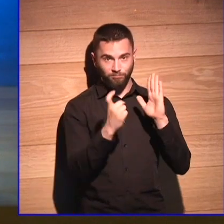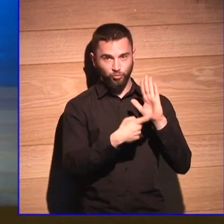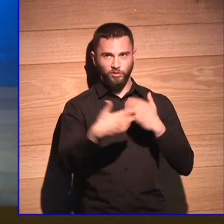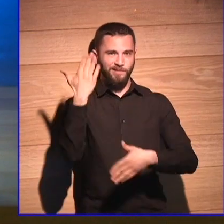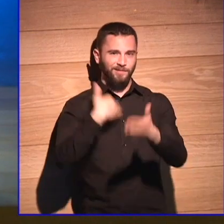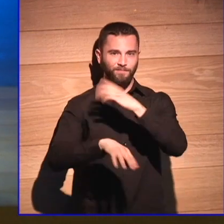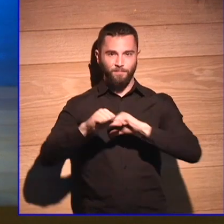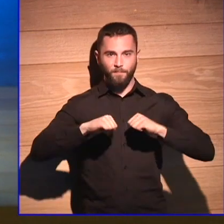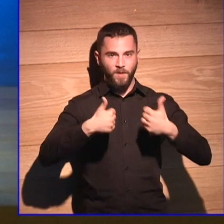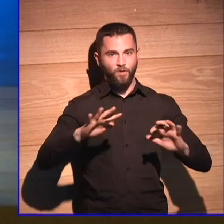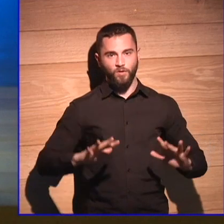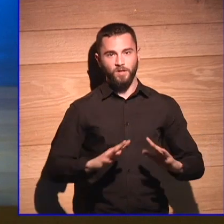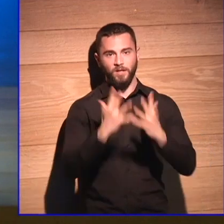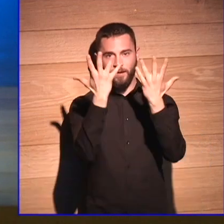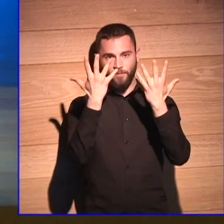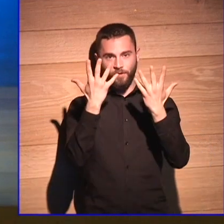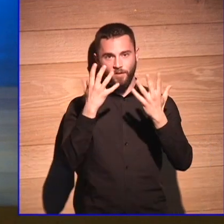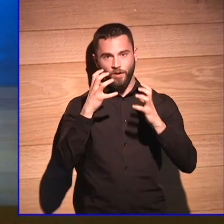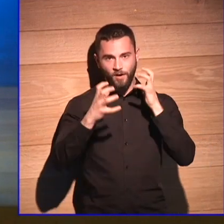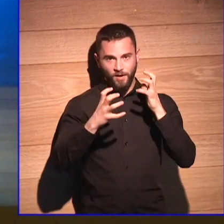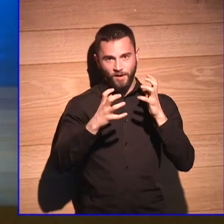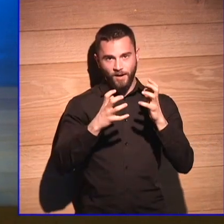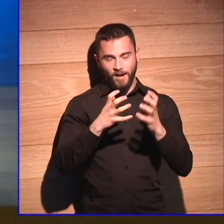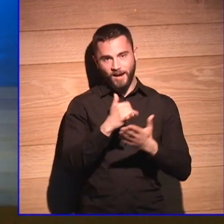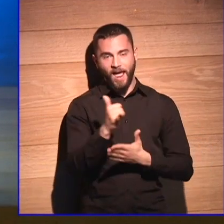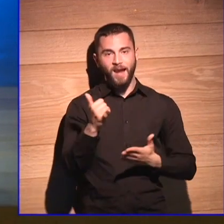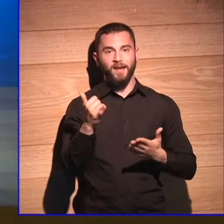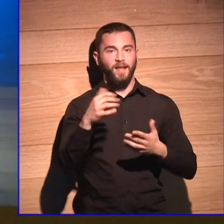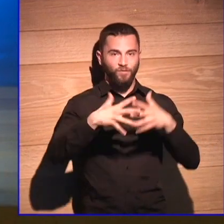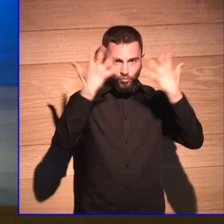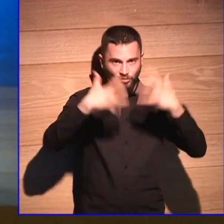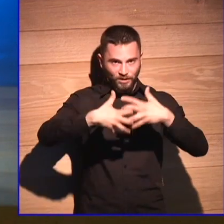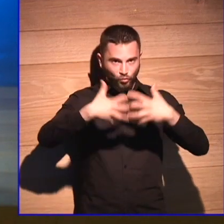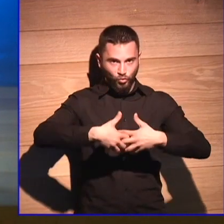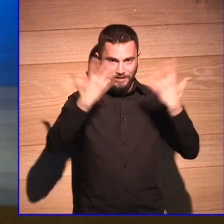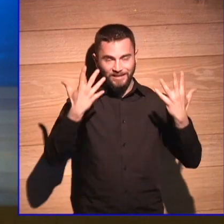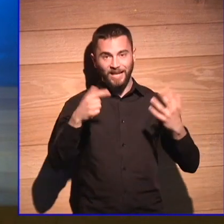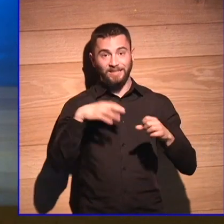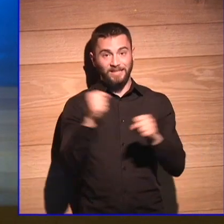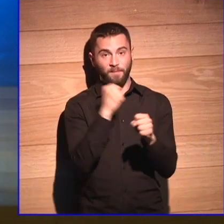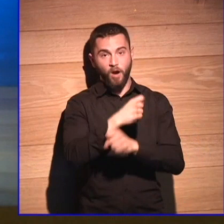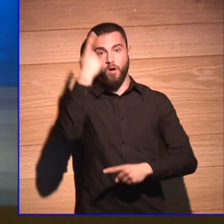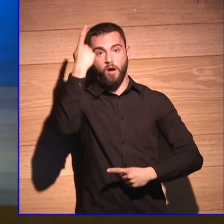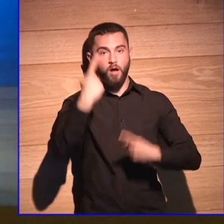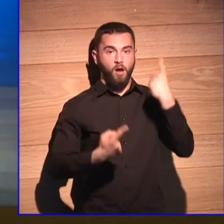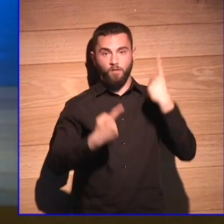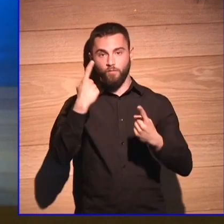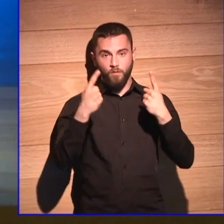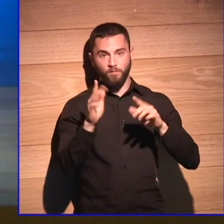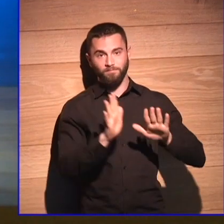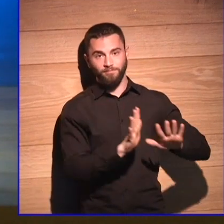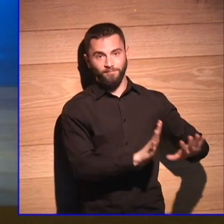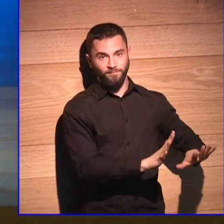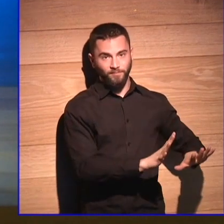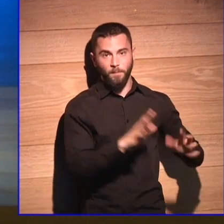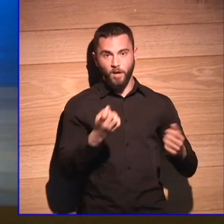pues, con la revolución agraria, la revolución industrial, ¿no? Que siempre hay unos trabajos que quedan desplazados y hechos automáticamente, pero